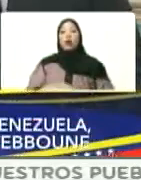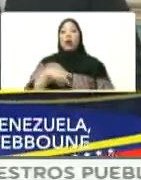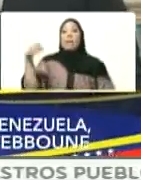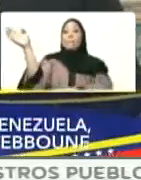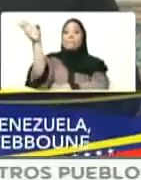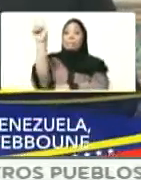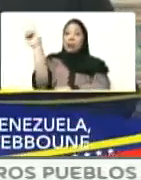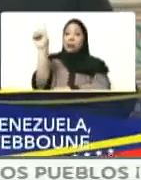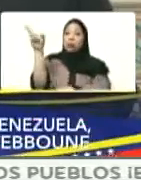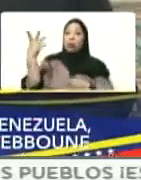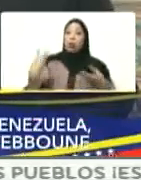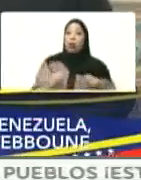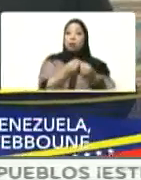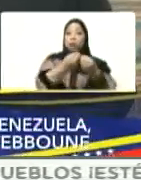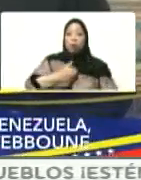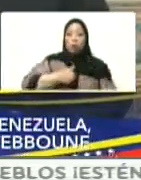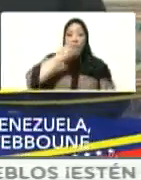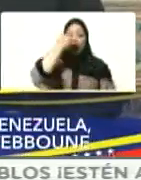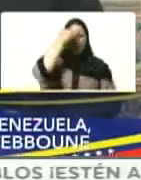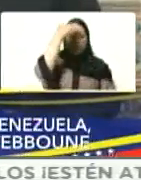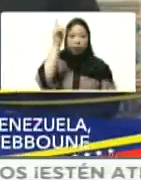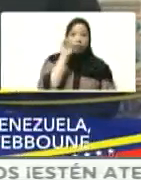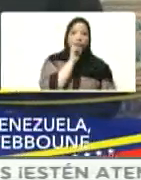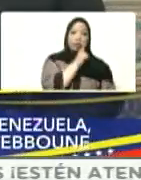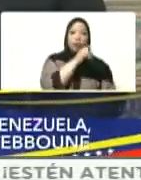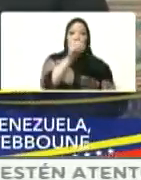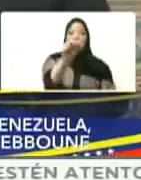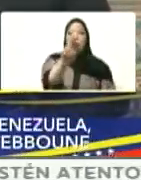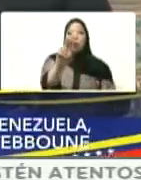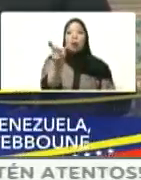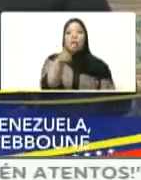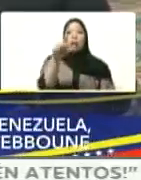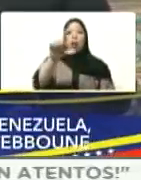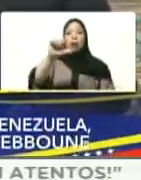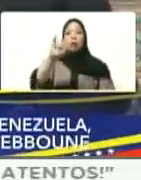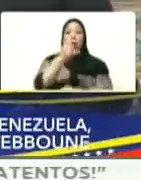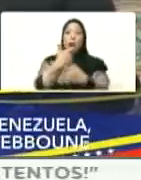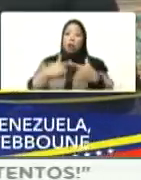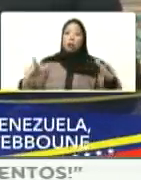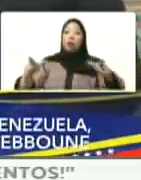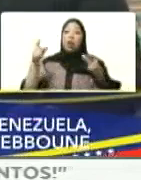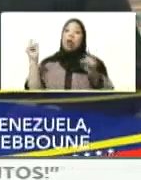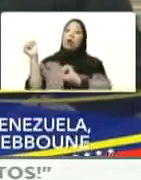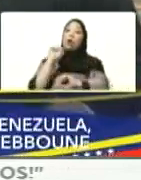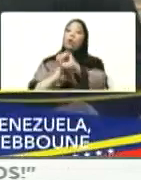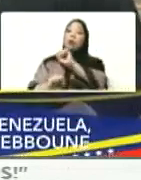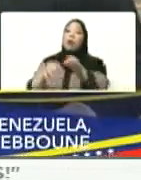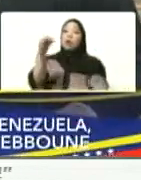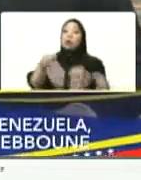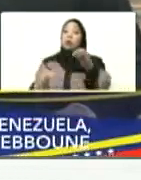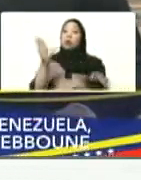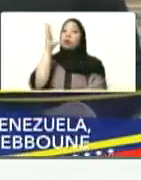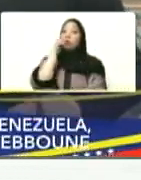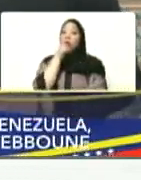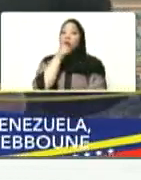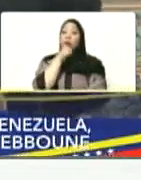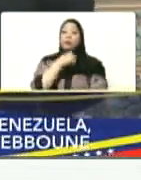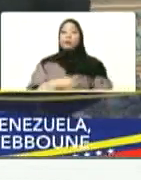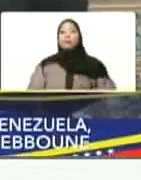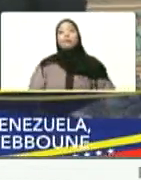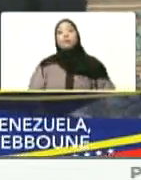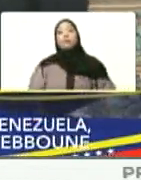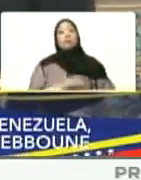se extraen intrínsecamente de la historia de la lucha de sus pueblos para libertad y en contra de la injusticia y la colonización.